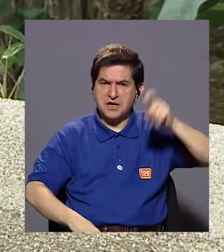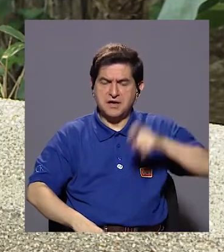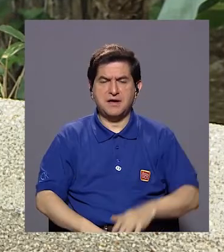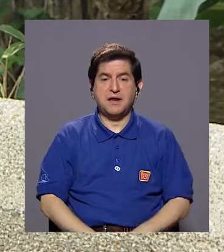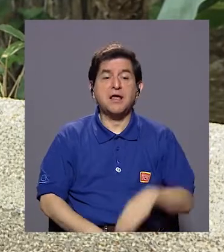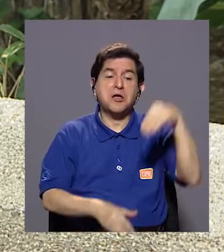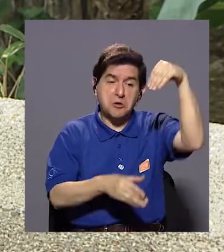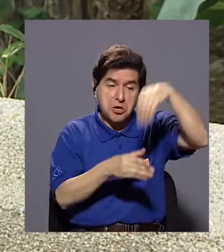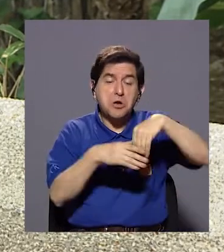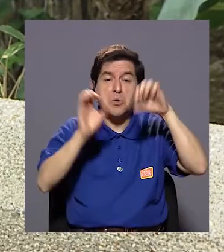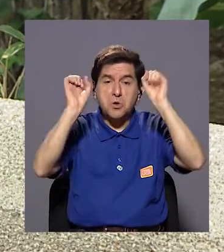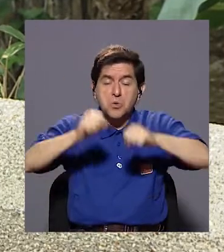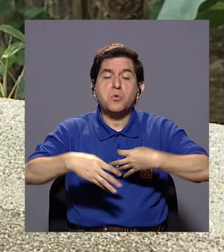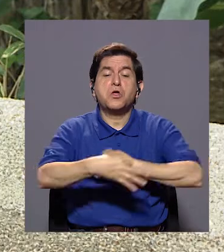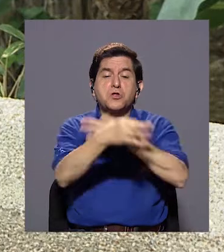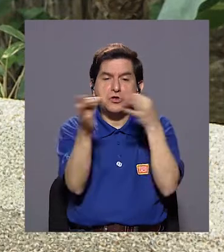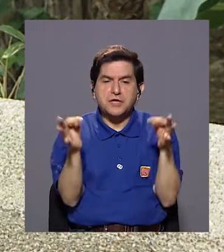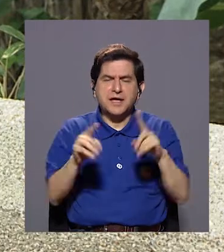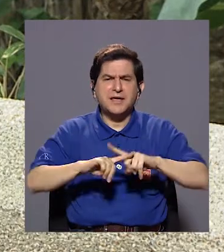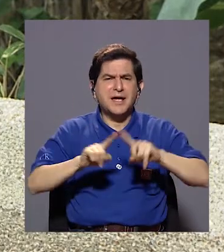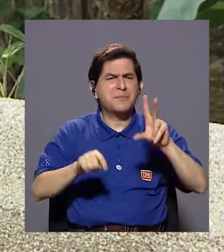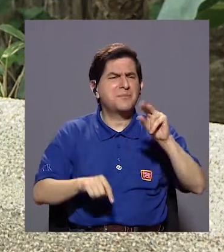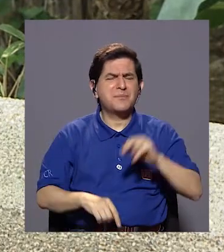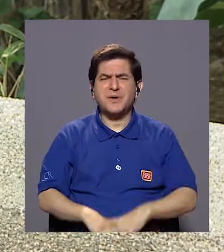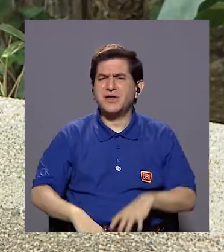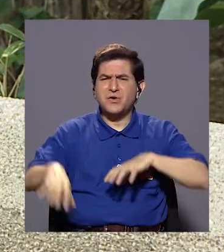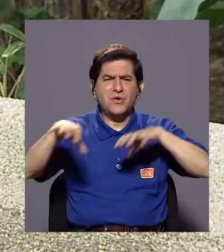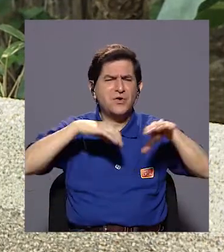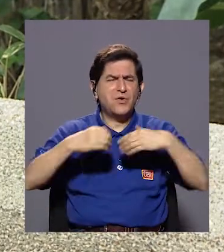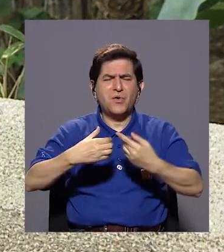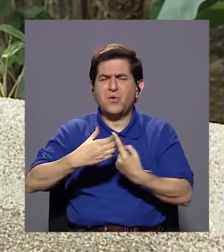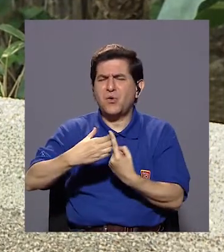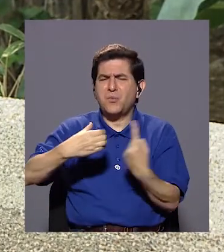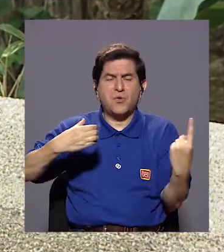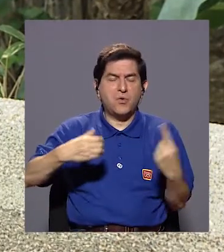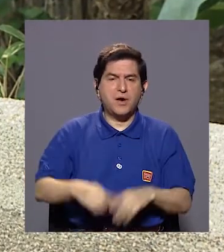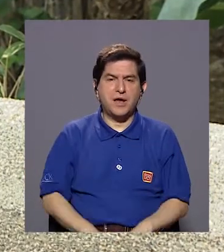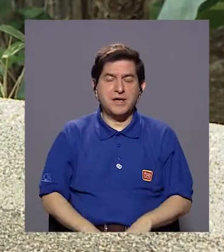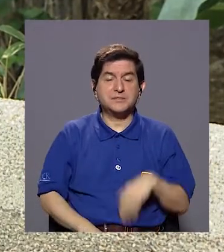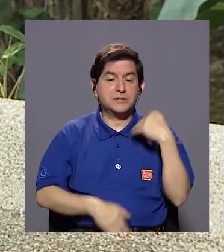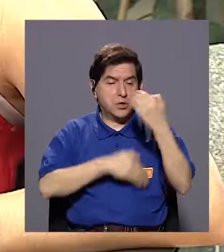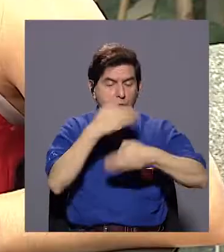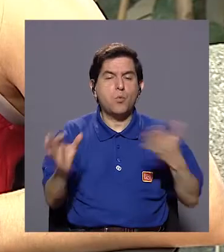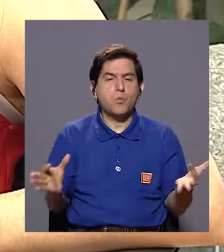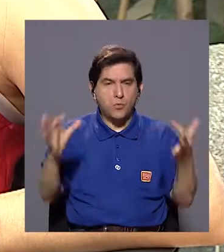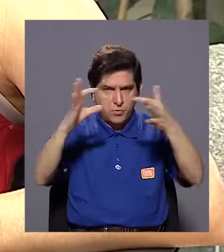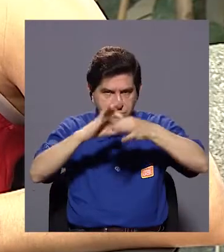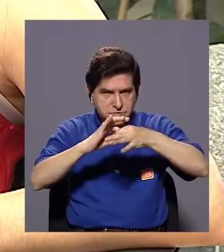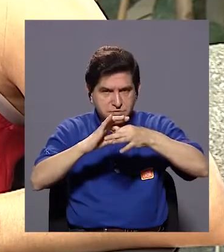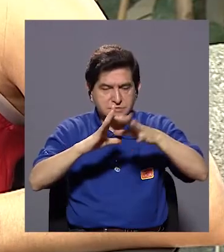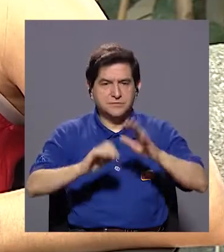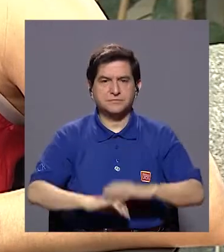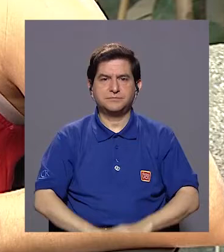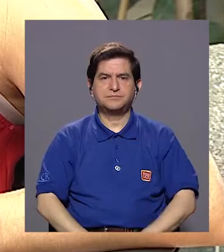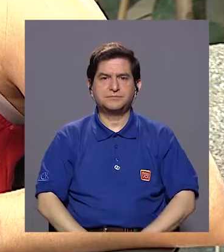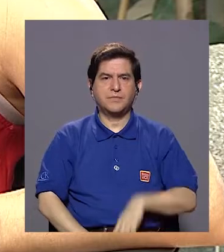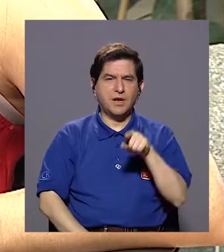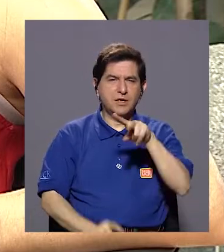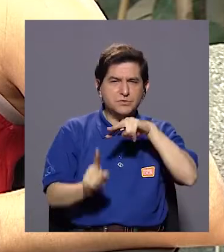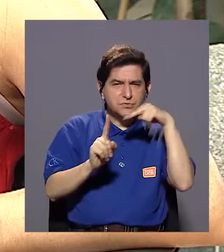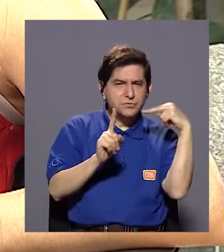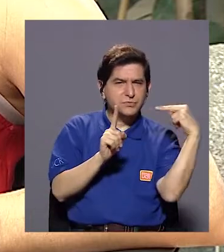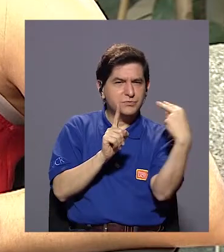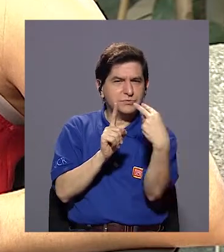entre esos pueden ser talleres, pero no como acciones aisladas, sino con una visión de proceso, ¿verdad? Desde su